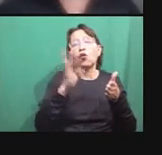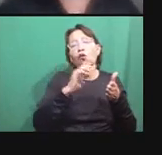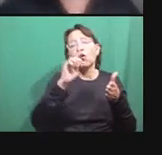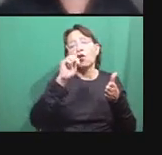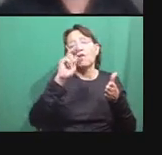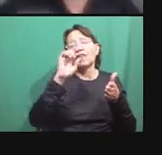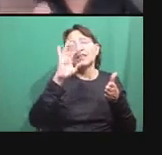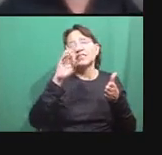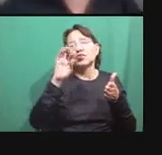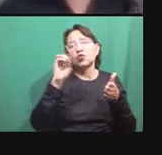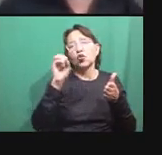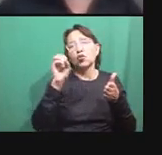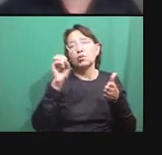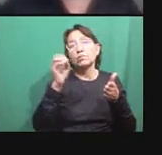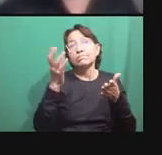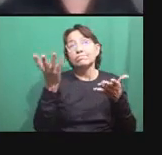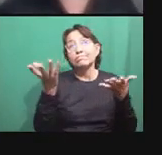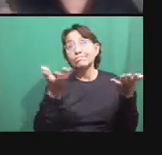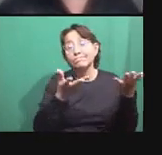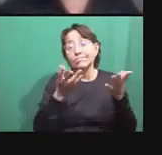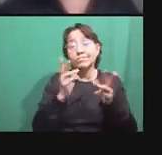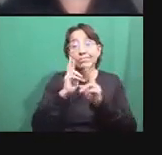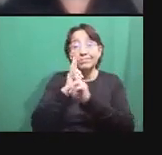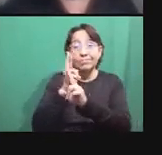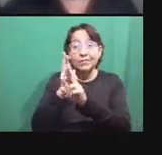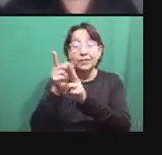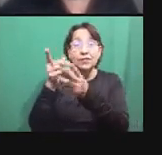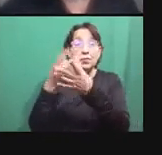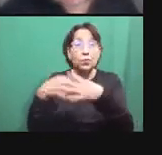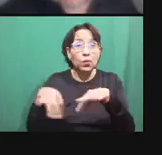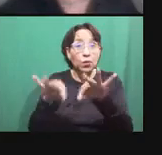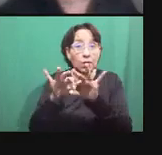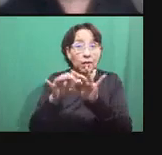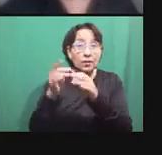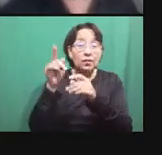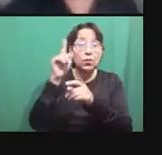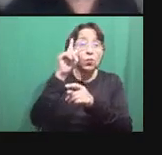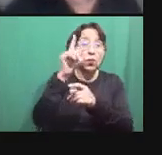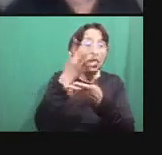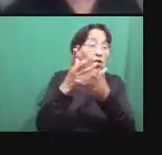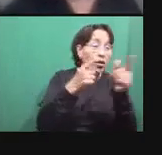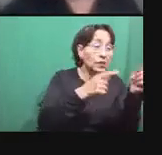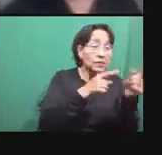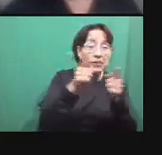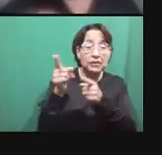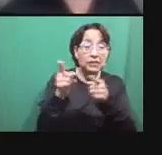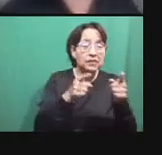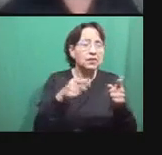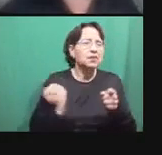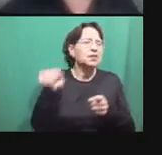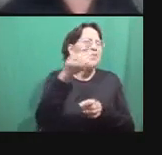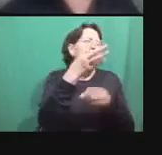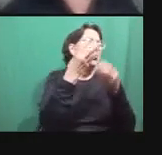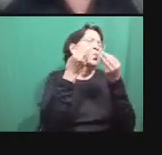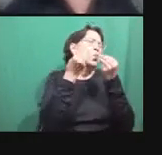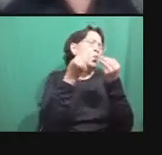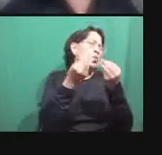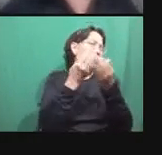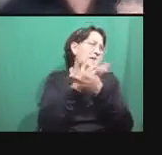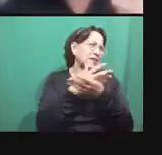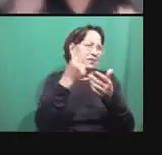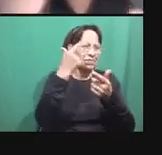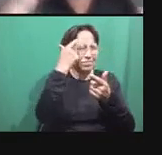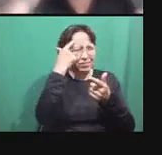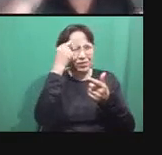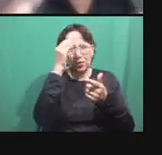es la distancia, el reconocimiento de valor y de los unos y los otros? Pues hay muchas preguntas que se tejen en el intermedio de esas dos ideas.